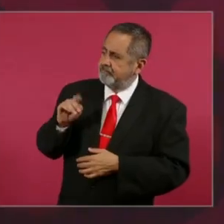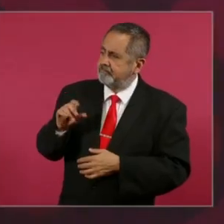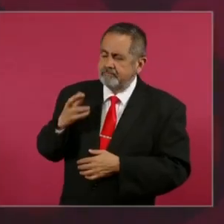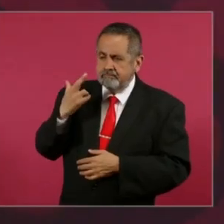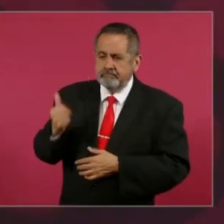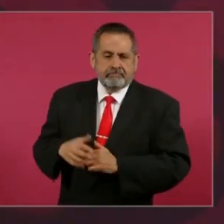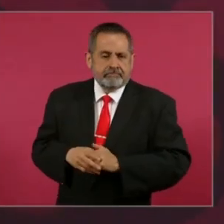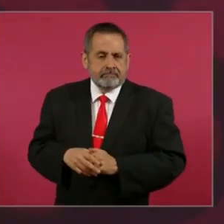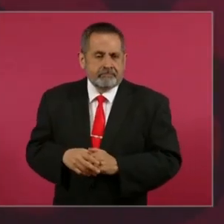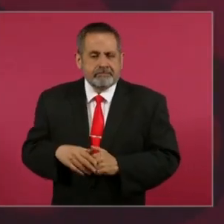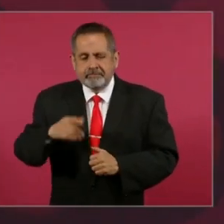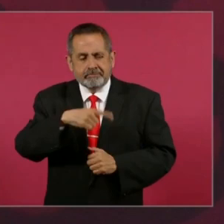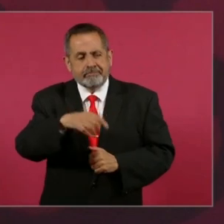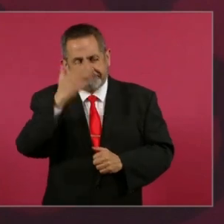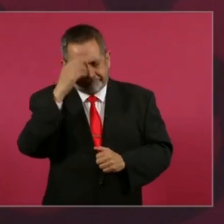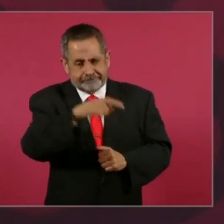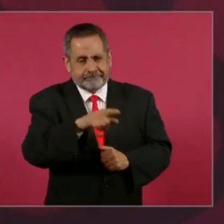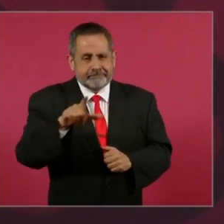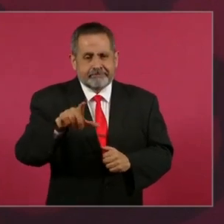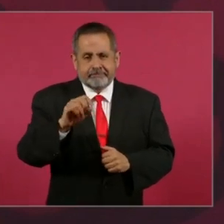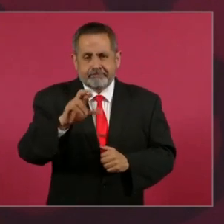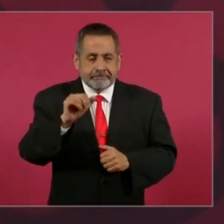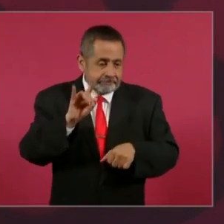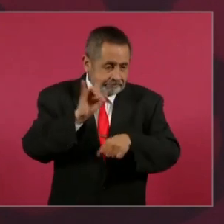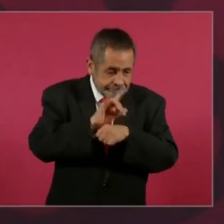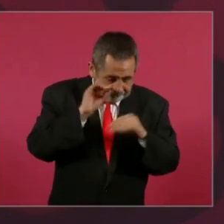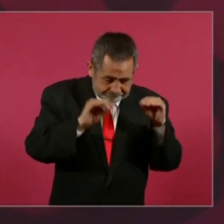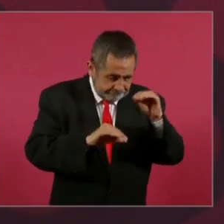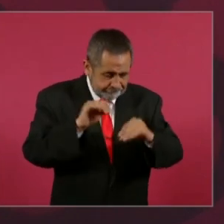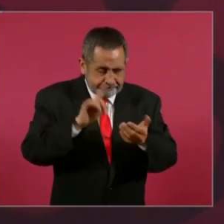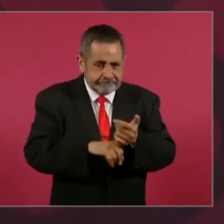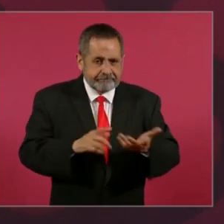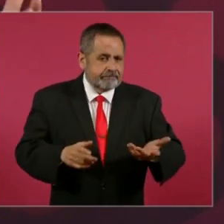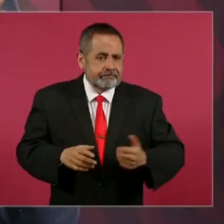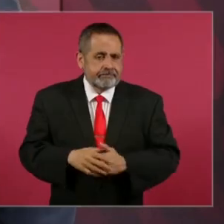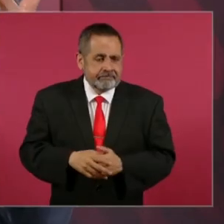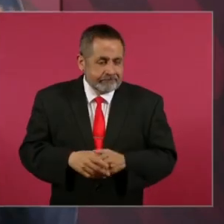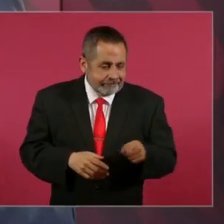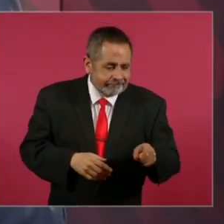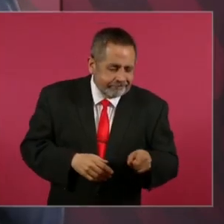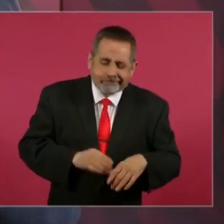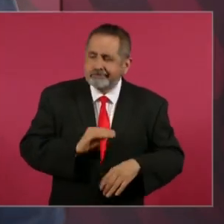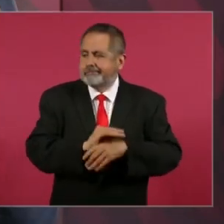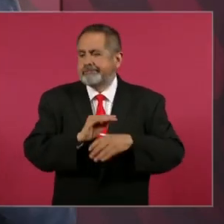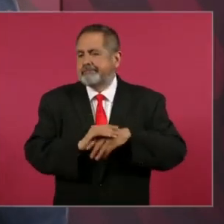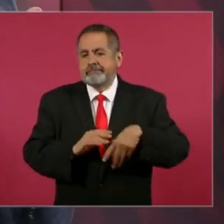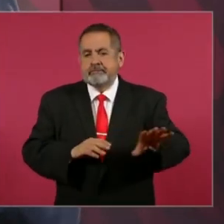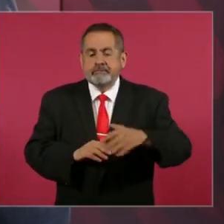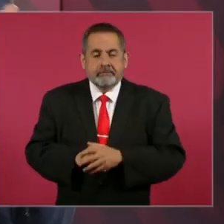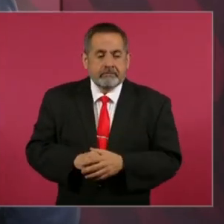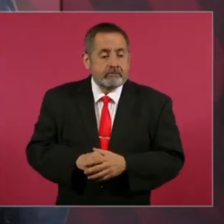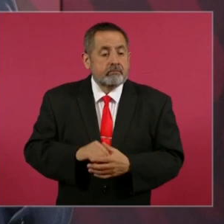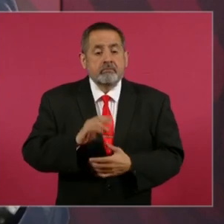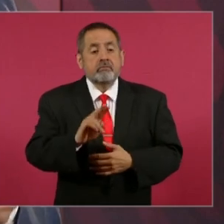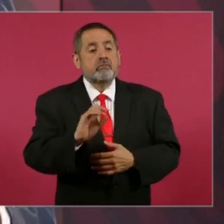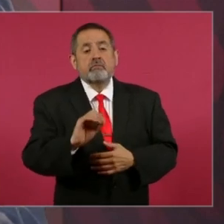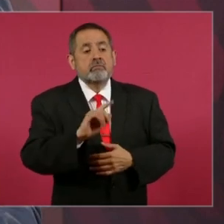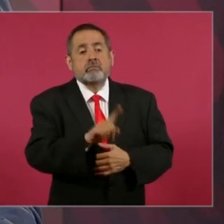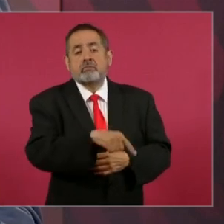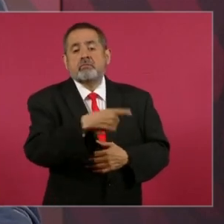por qué hace los montajes? ¿Qué caso le van a hacer a los enojos